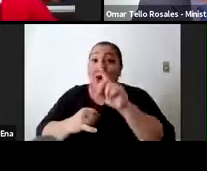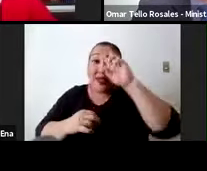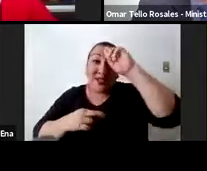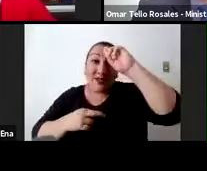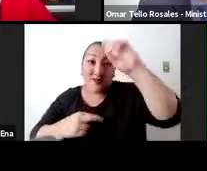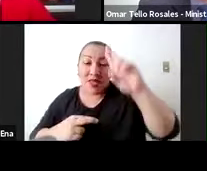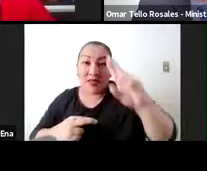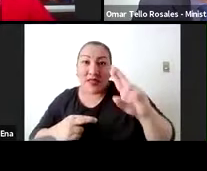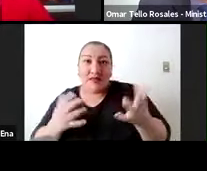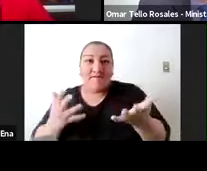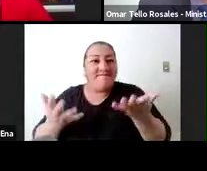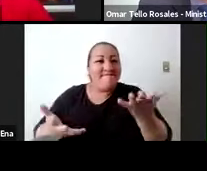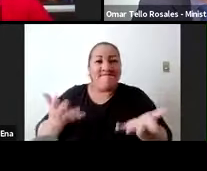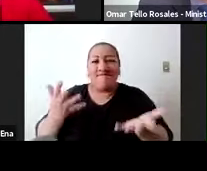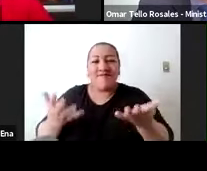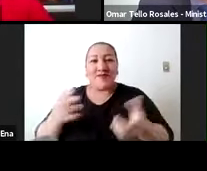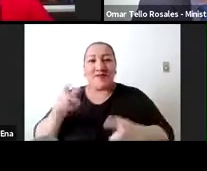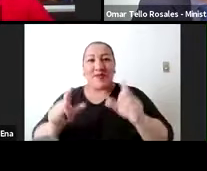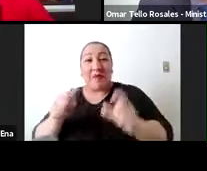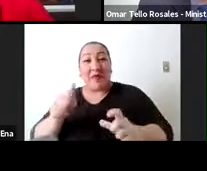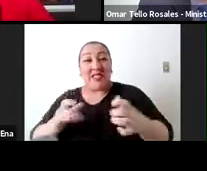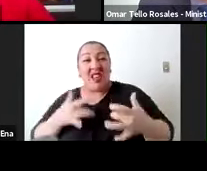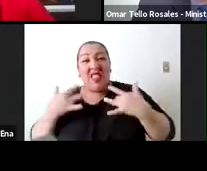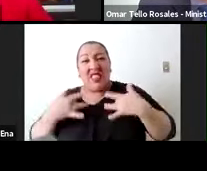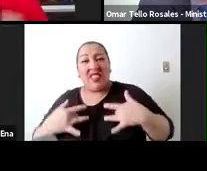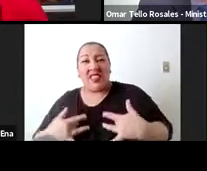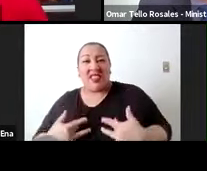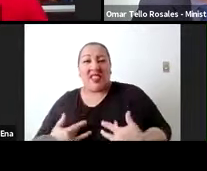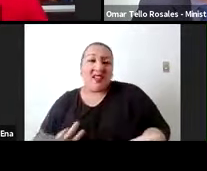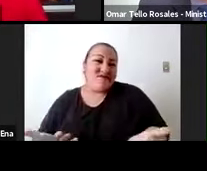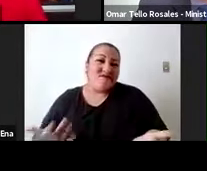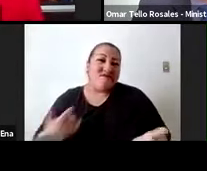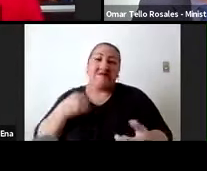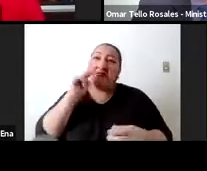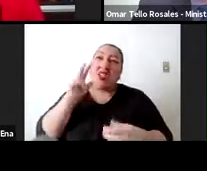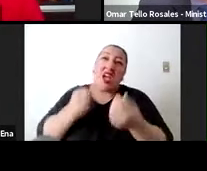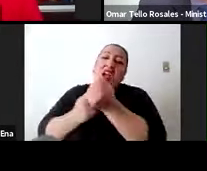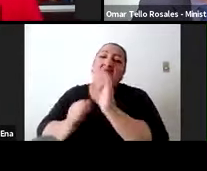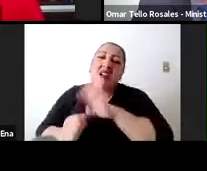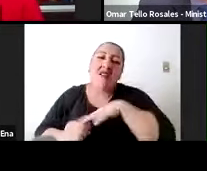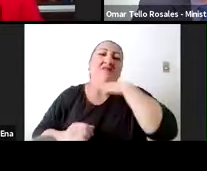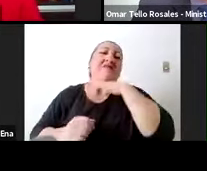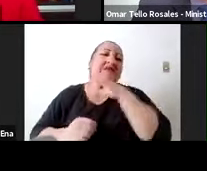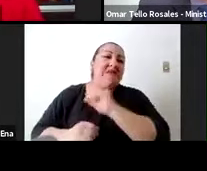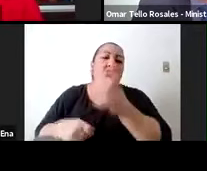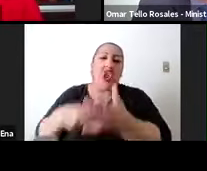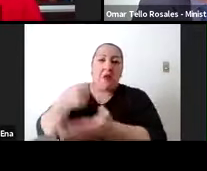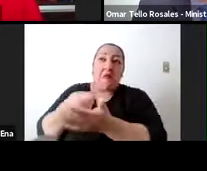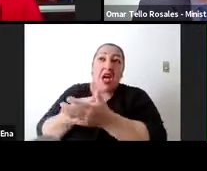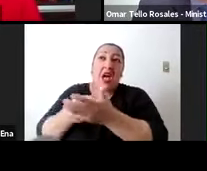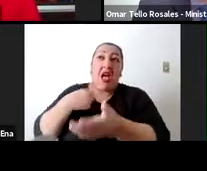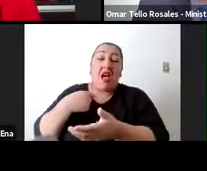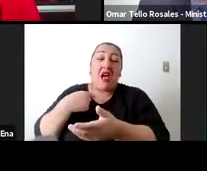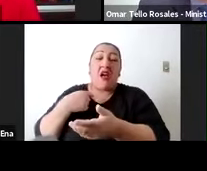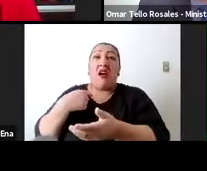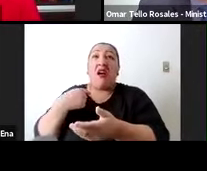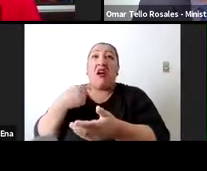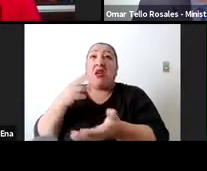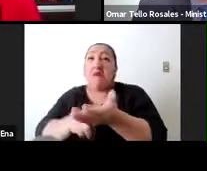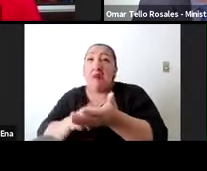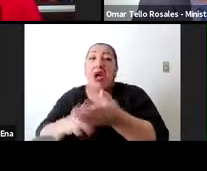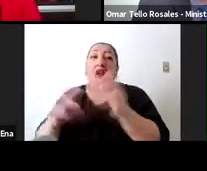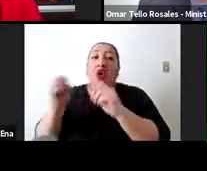desigualdad es que se produce el desánimo e incluso al punto de no querer siquiera presentar denuncias ante la administración